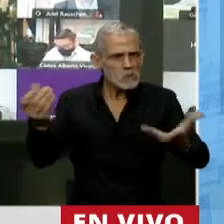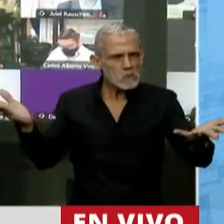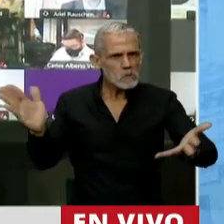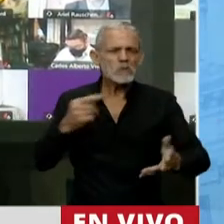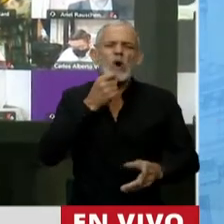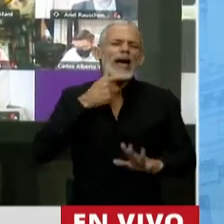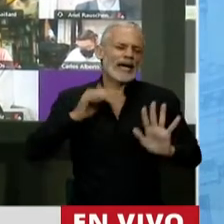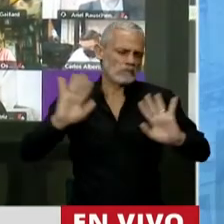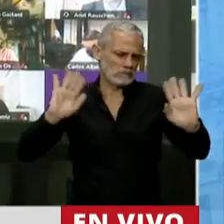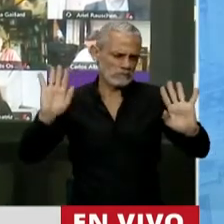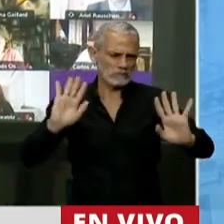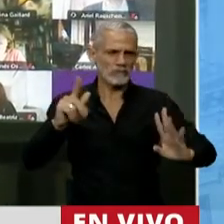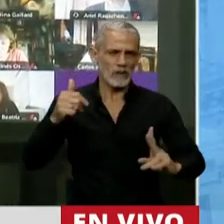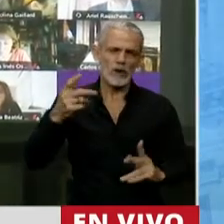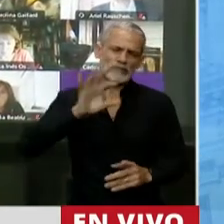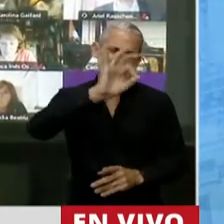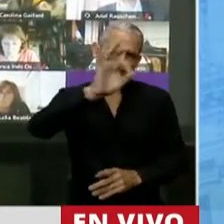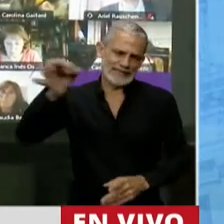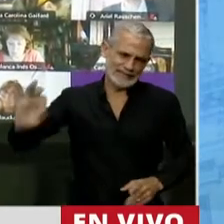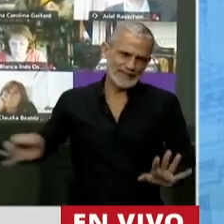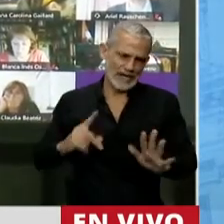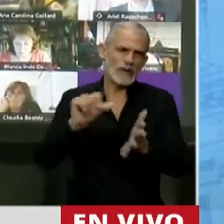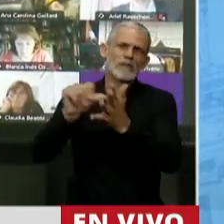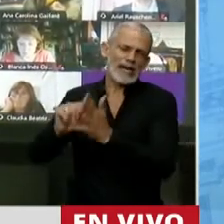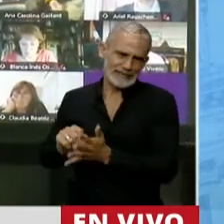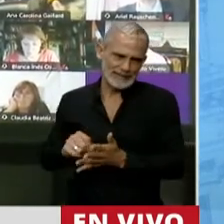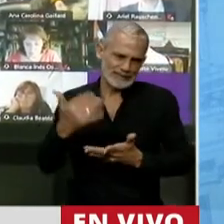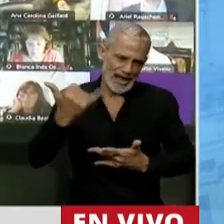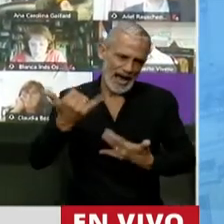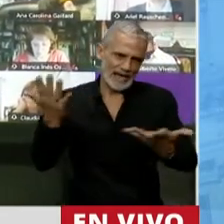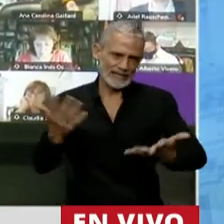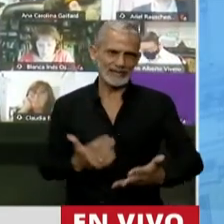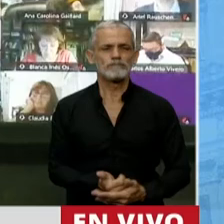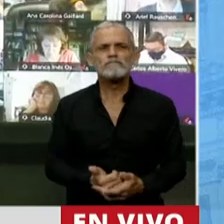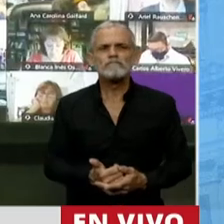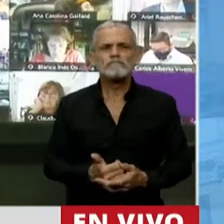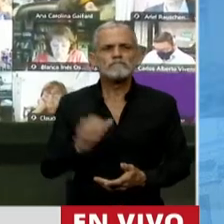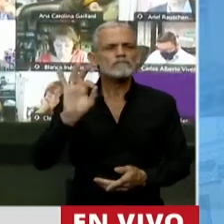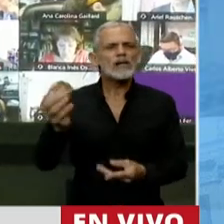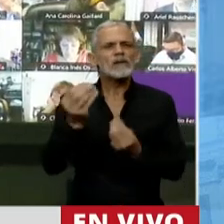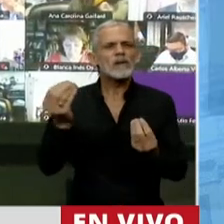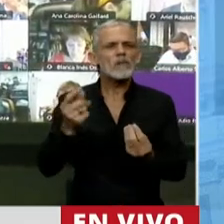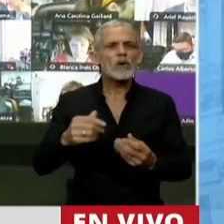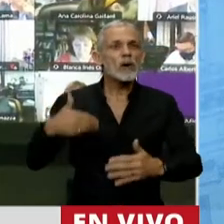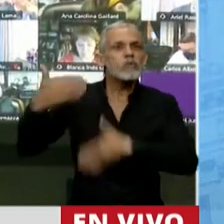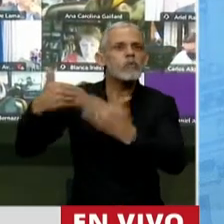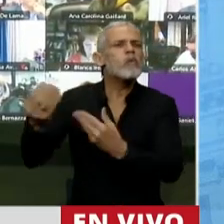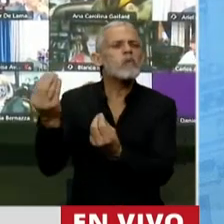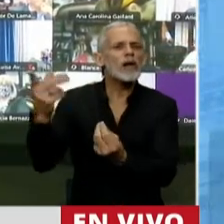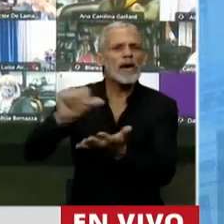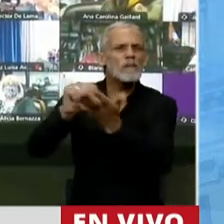no quiero poner ningún ejemplo, pero muchos deben saber cuáles son los países que estoy hablando. ¿Sabe qué? ¿Por qué tiene ese